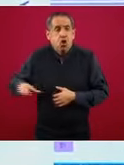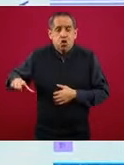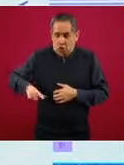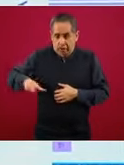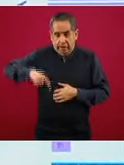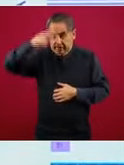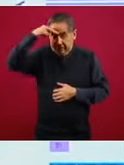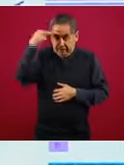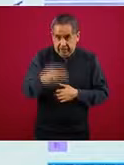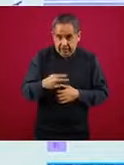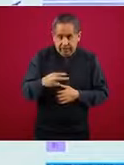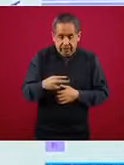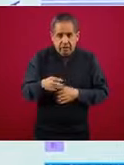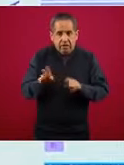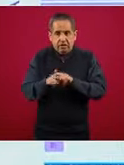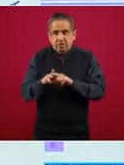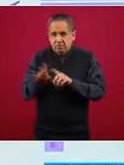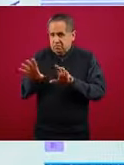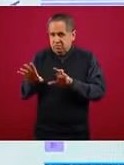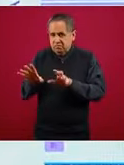de México